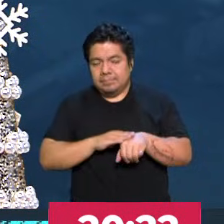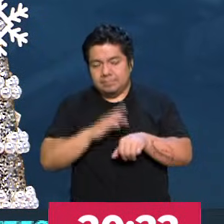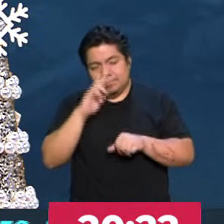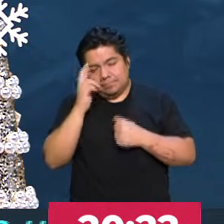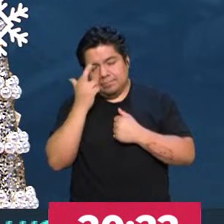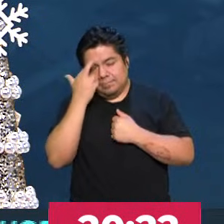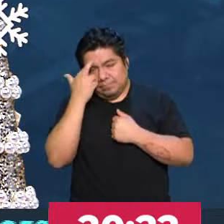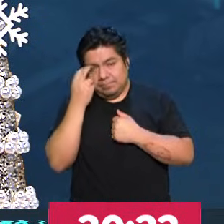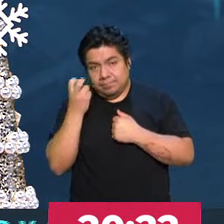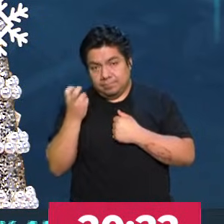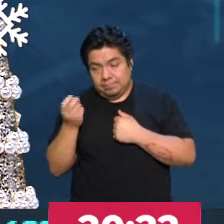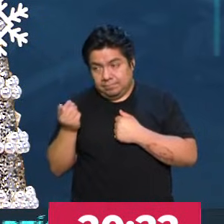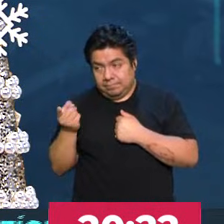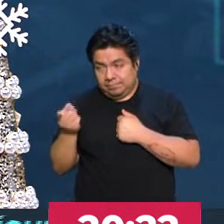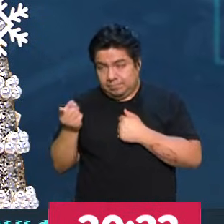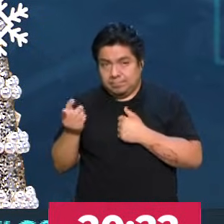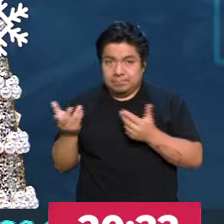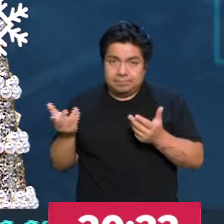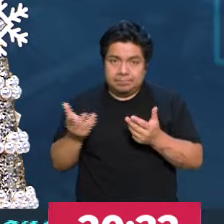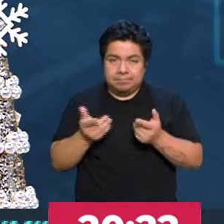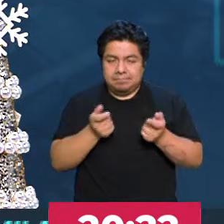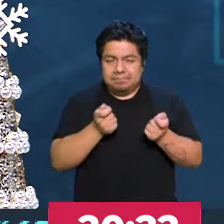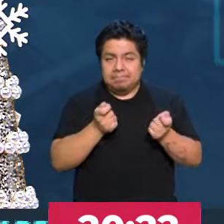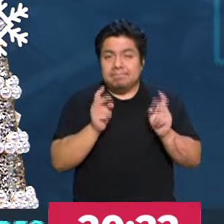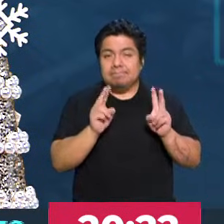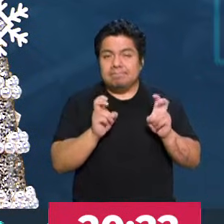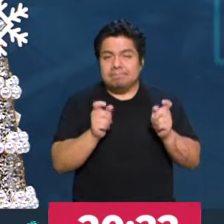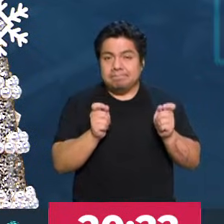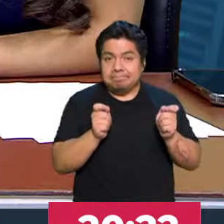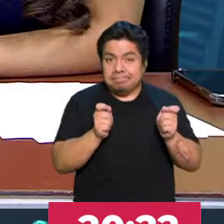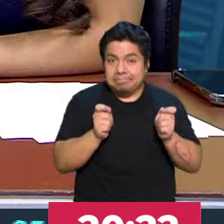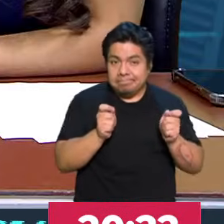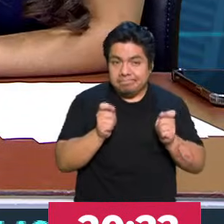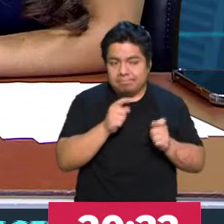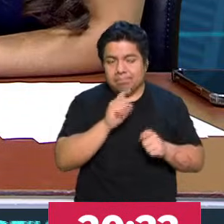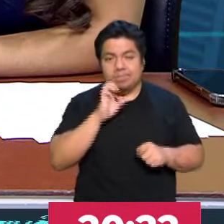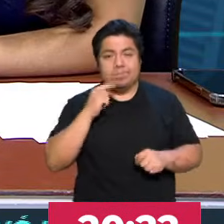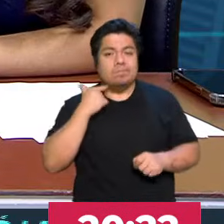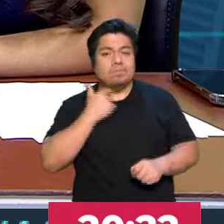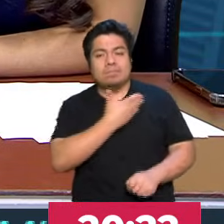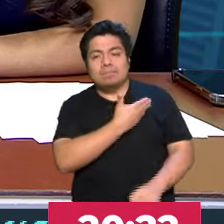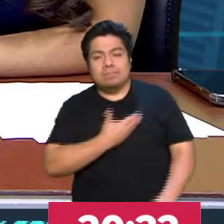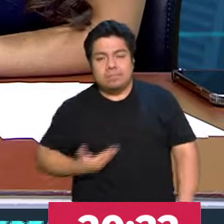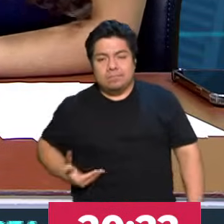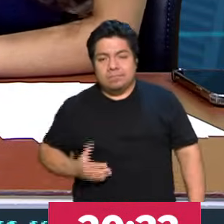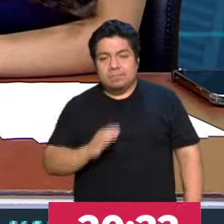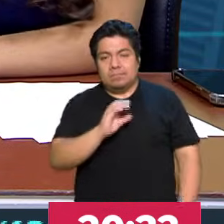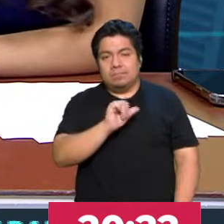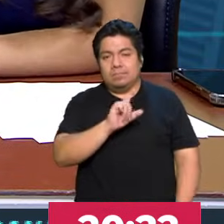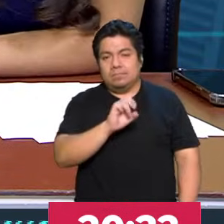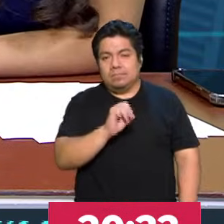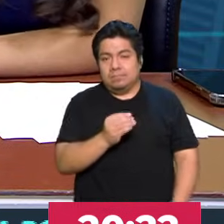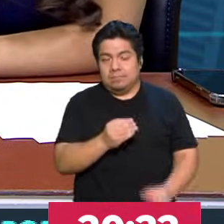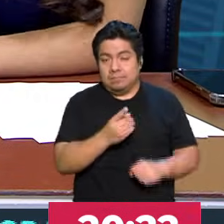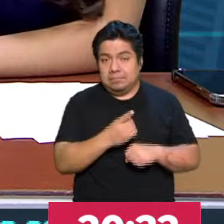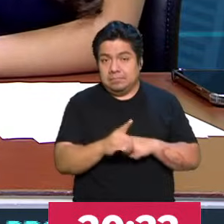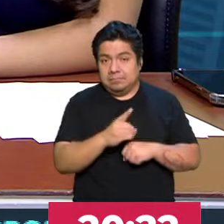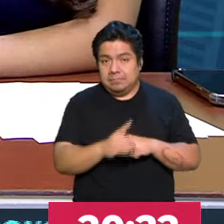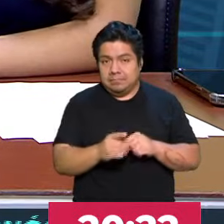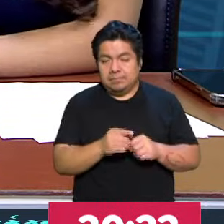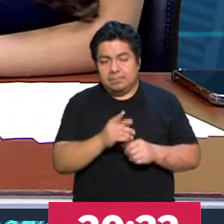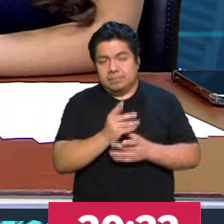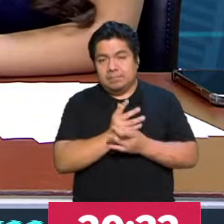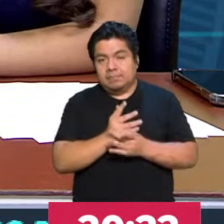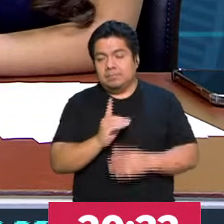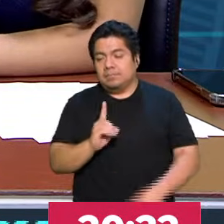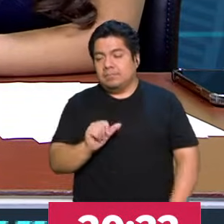que significó esa estrategia terrible de Felipe Calderón, que nos hizo muchísimo daño. Y sobre todo, como ya lo mencionabas, Daniela, que